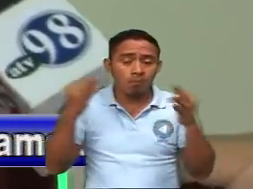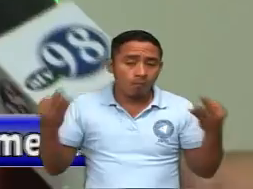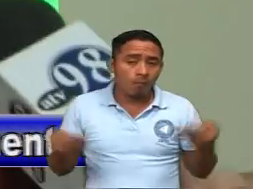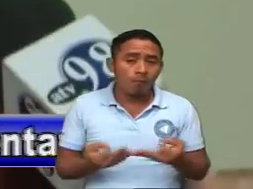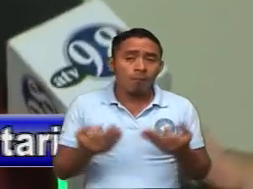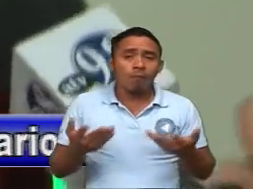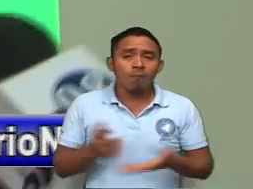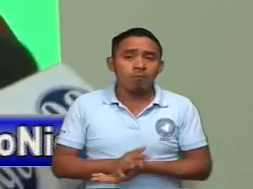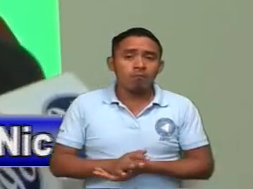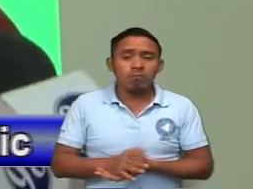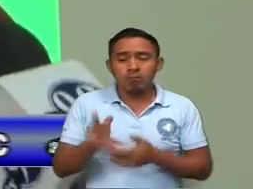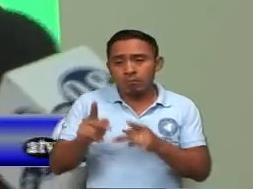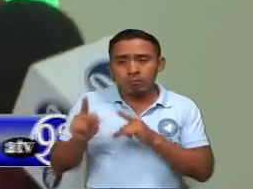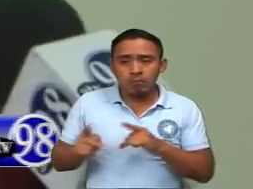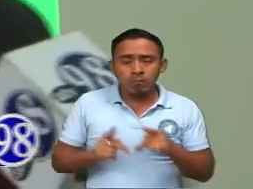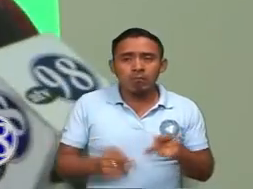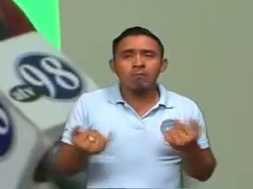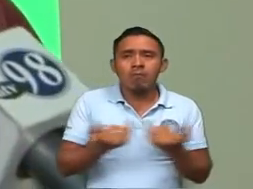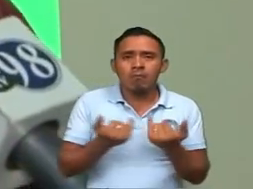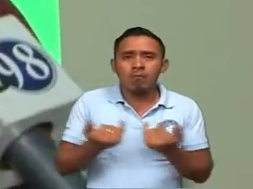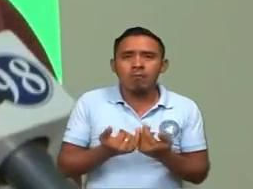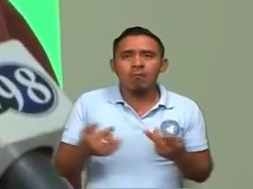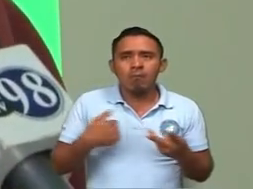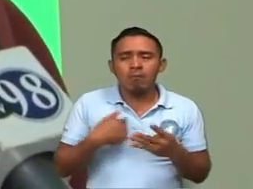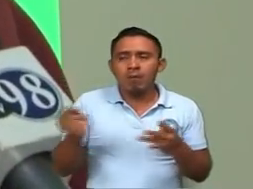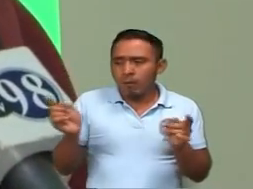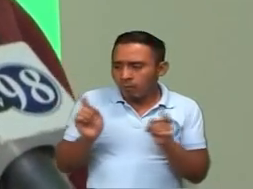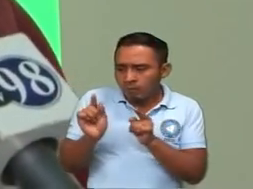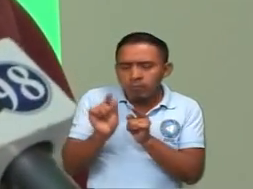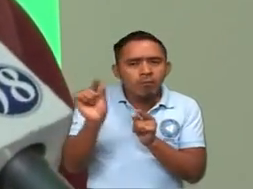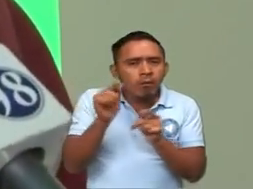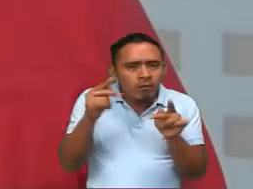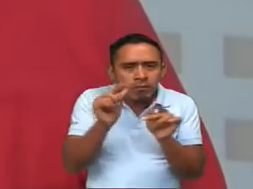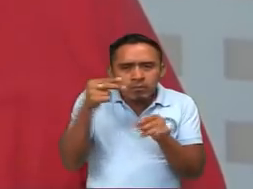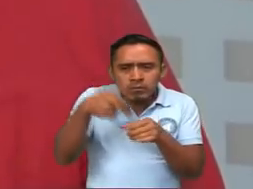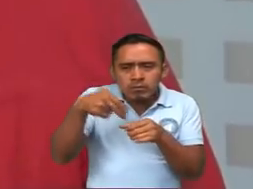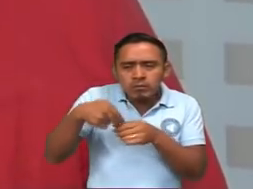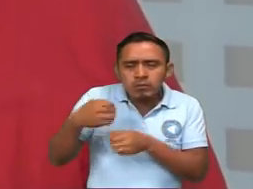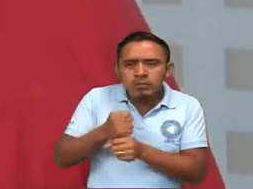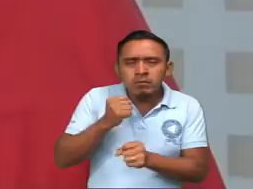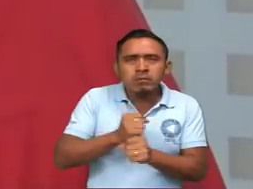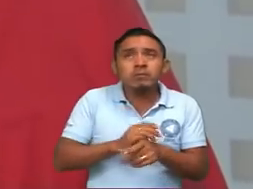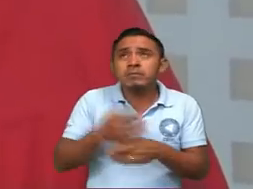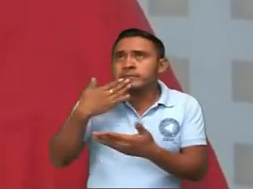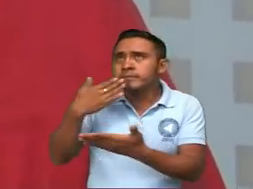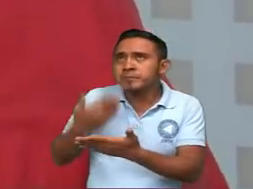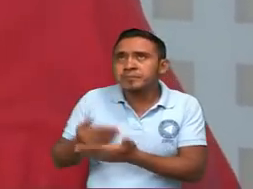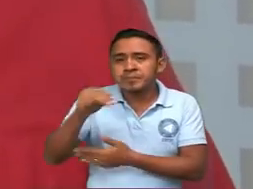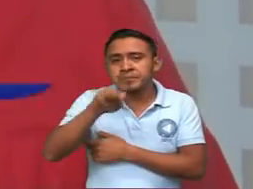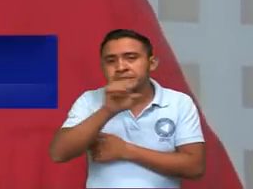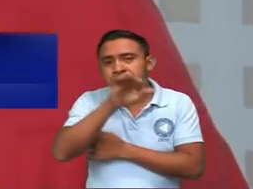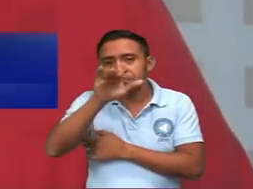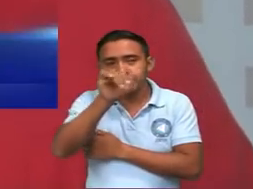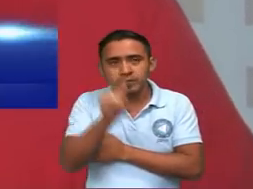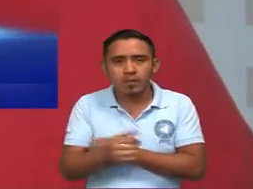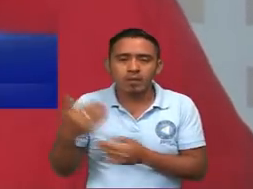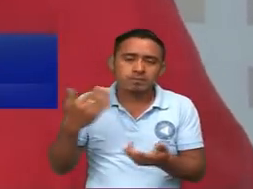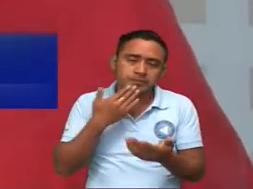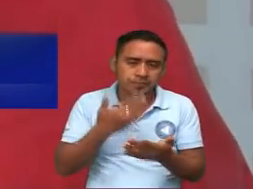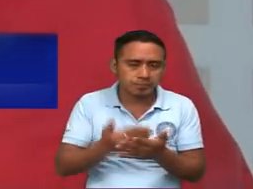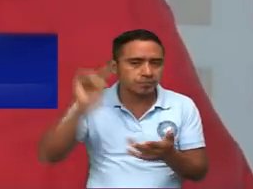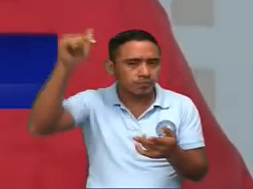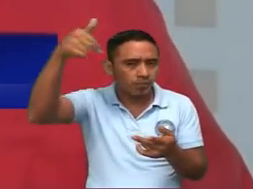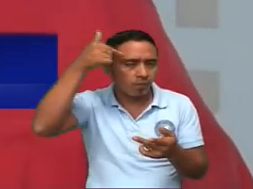y resto pues, de población, que también nosotros damos pequeños empleos a muchos pobladores. Agradecemos al MEFCA, ¿verdad?, que nos apoya, al gobierno